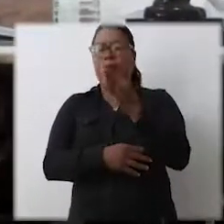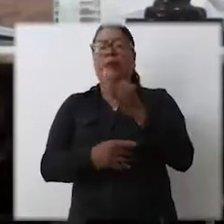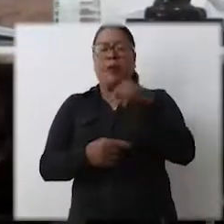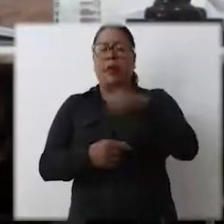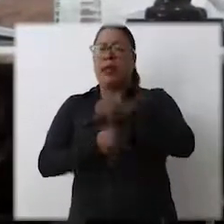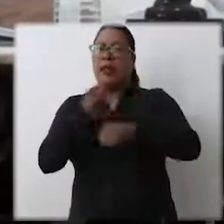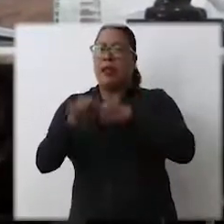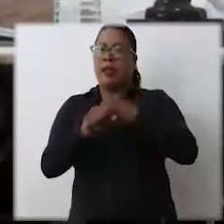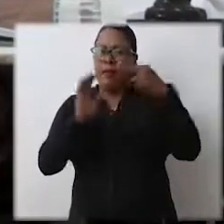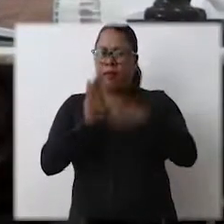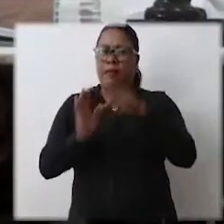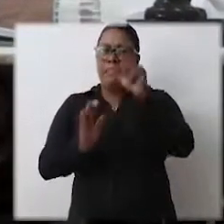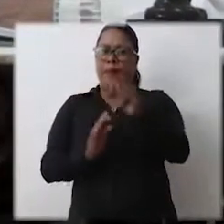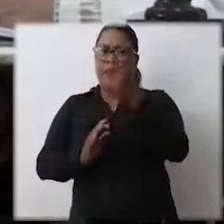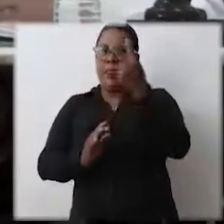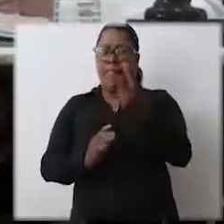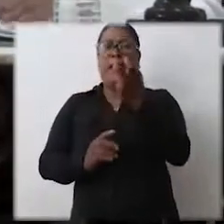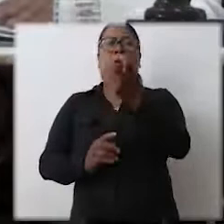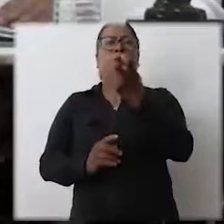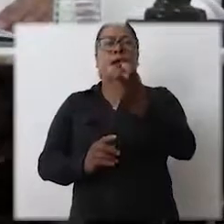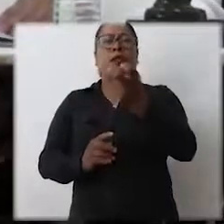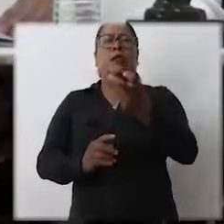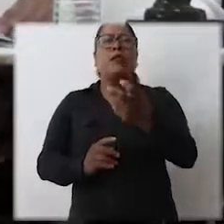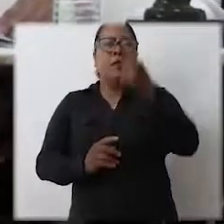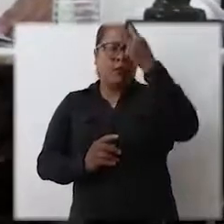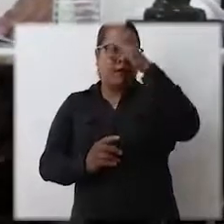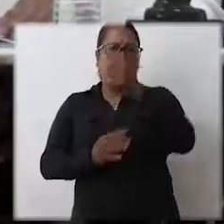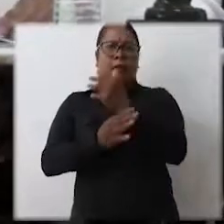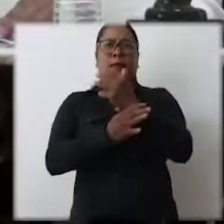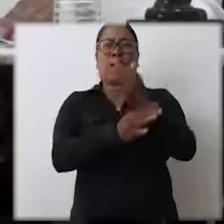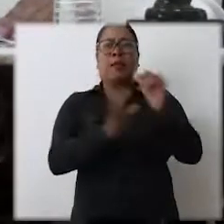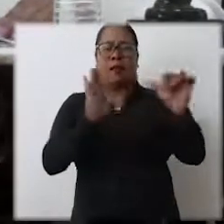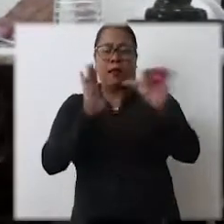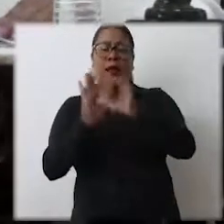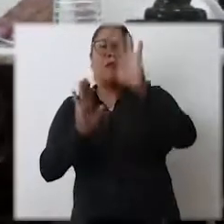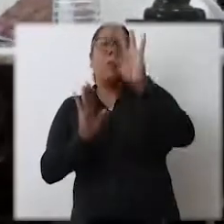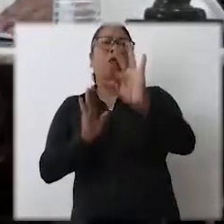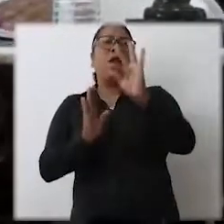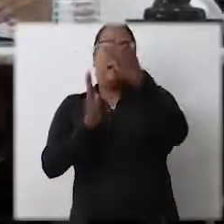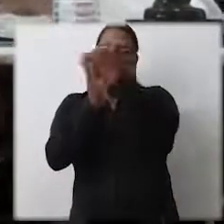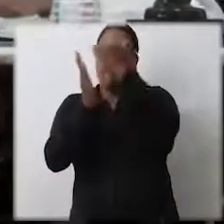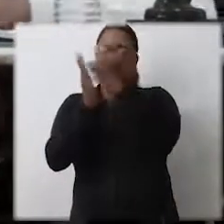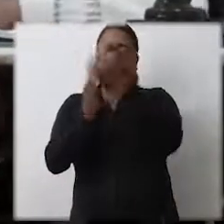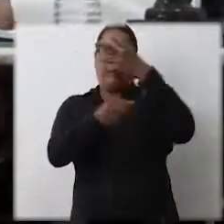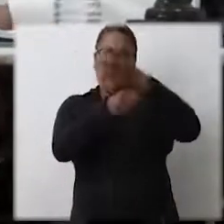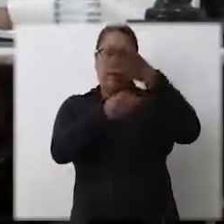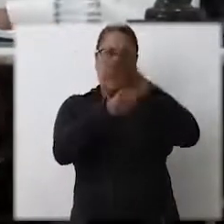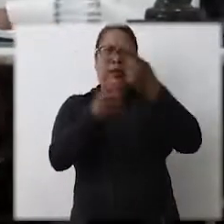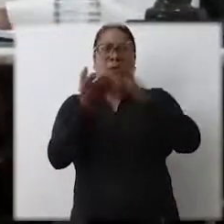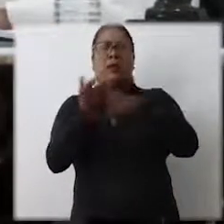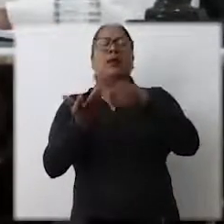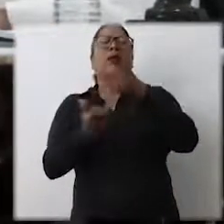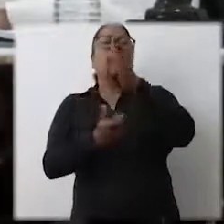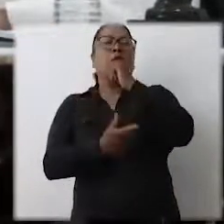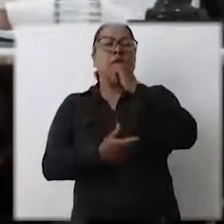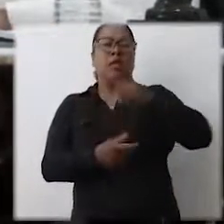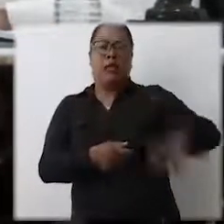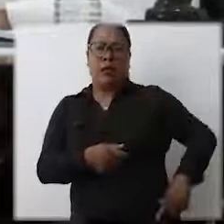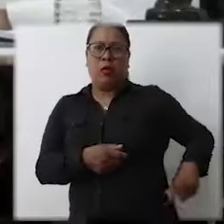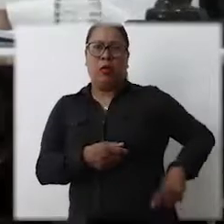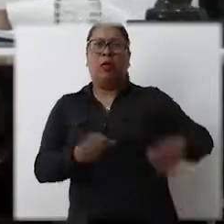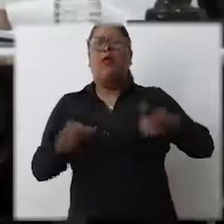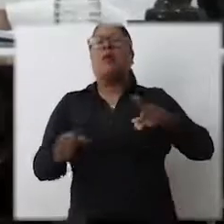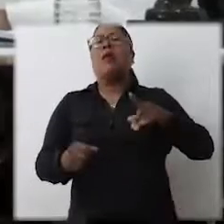informo que atendiendo a la autorización por este pleno de las licencias solicitadas por las autoridades auxiliares del